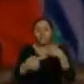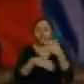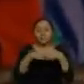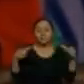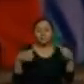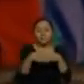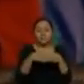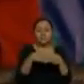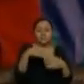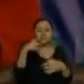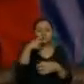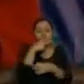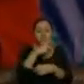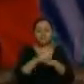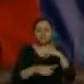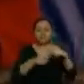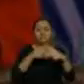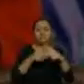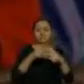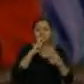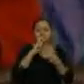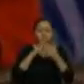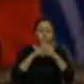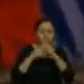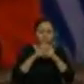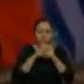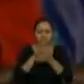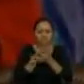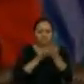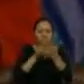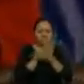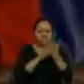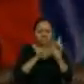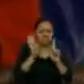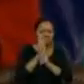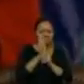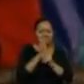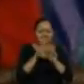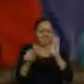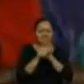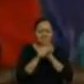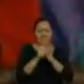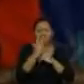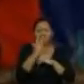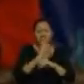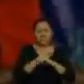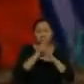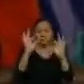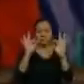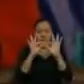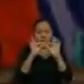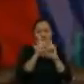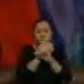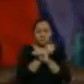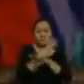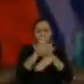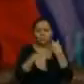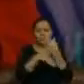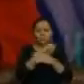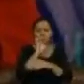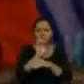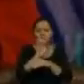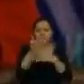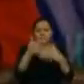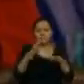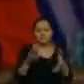de mentiras, al conjunto de infamias, al conjunto de calumnias que se dijeron por redes, los ecuatorianos ya